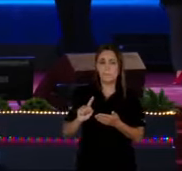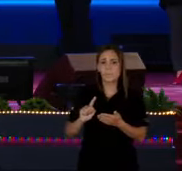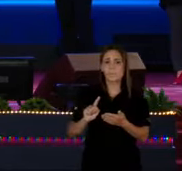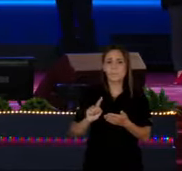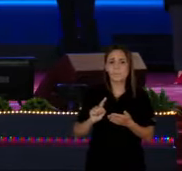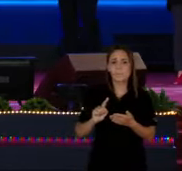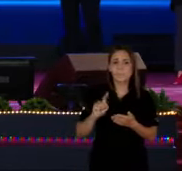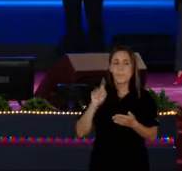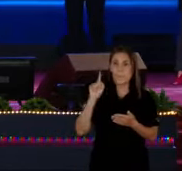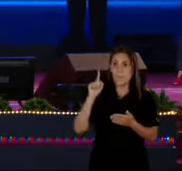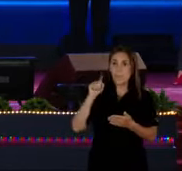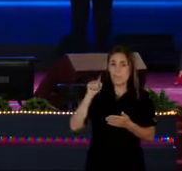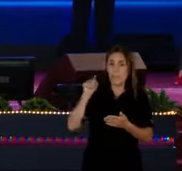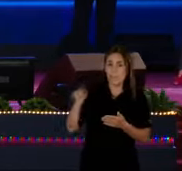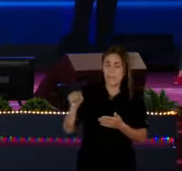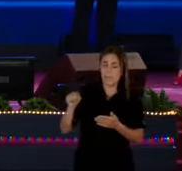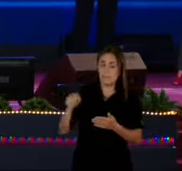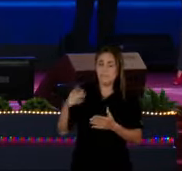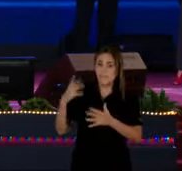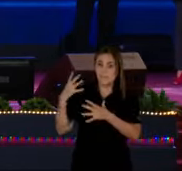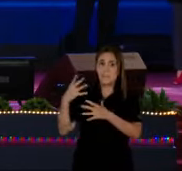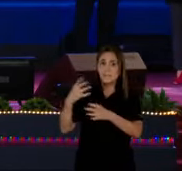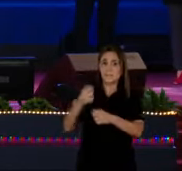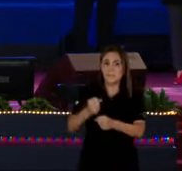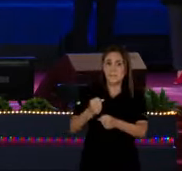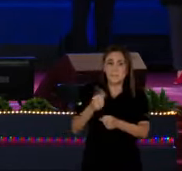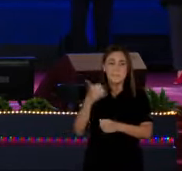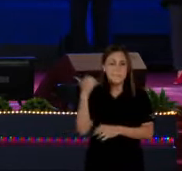va a recibir una llamada muy importante